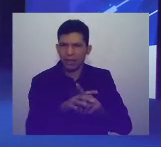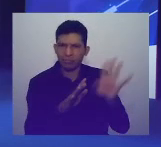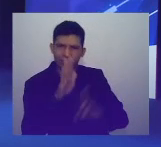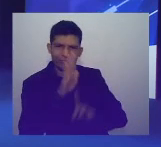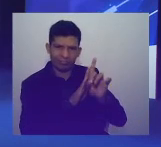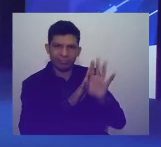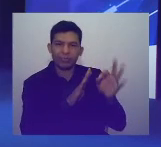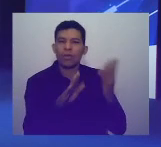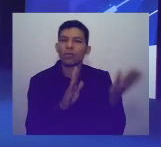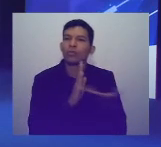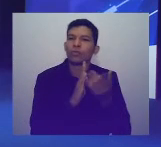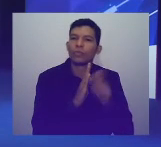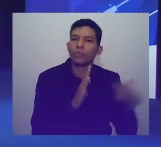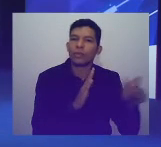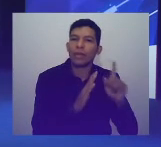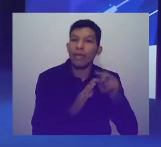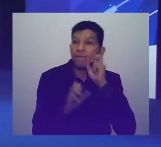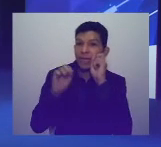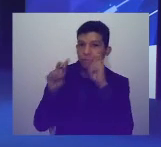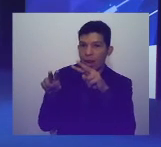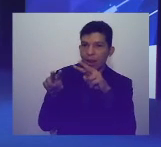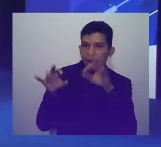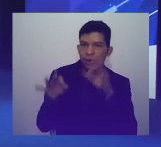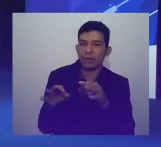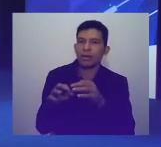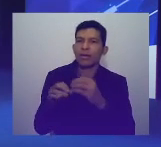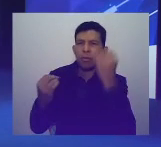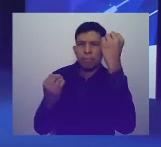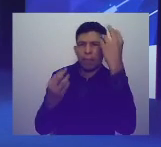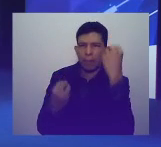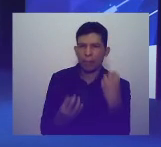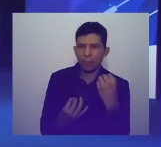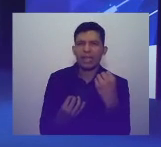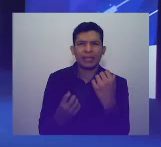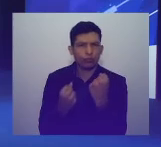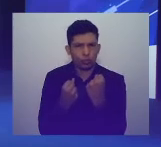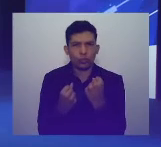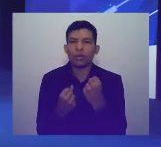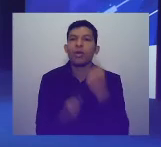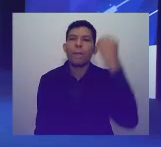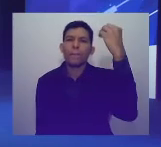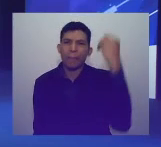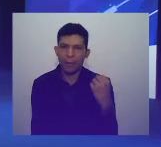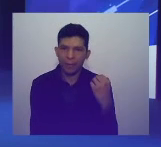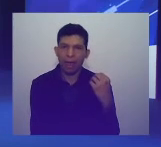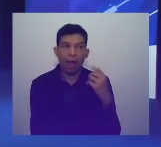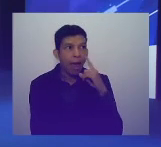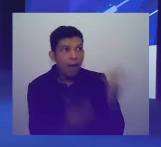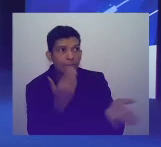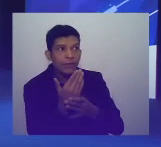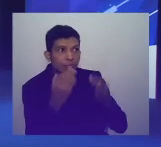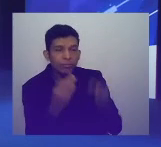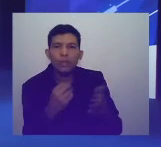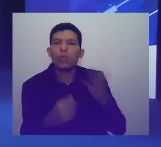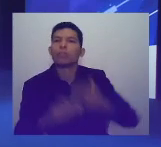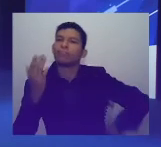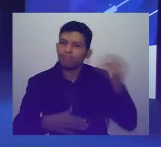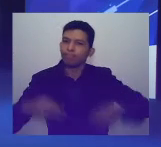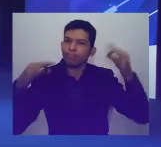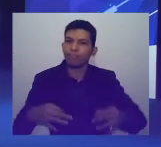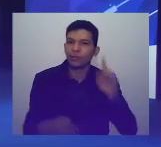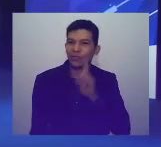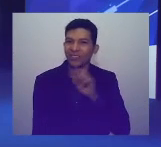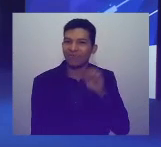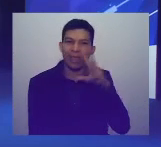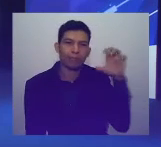accidentes, muchas veces, y esto también pasa en los carros, ¿no? Lo que pasa es que obviamente no es lo mismo andar a 350 kilómetros por hora que andar